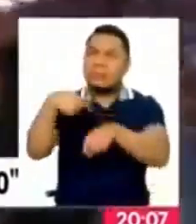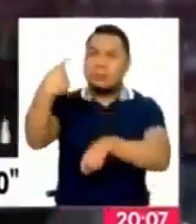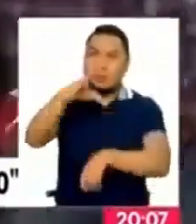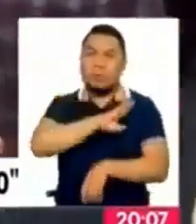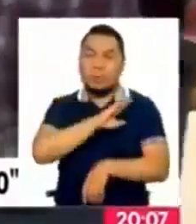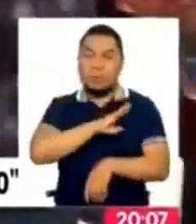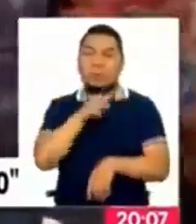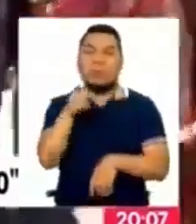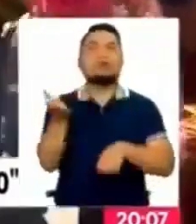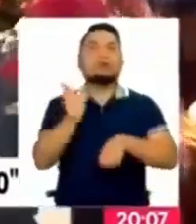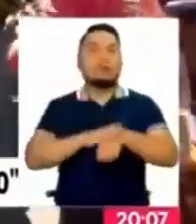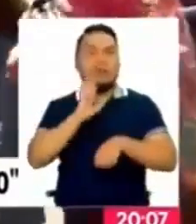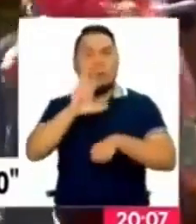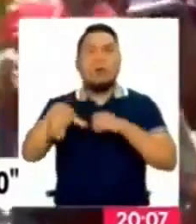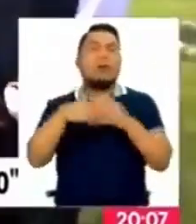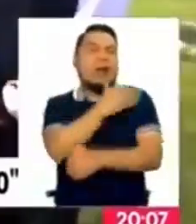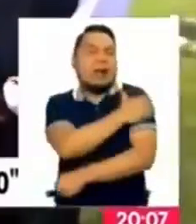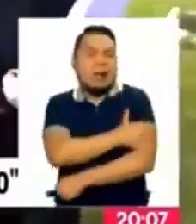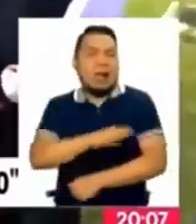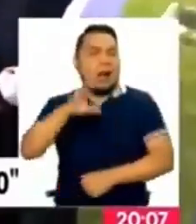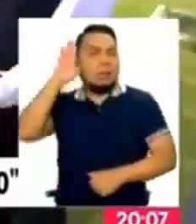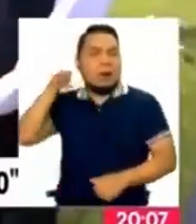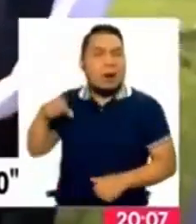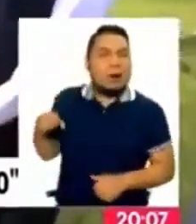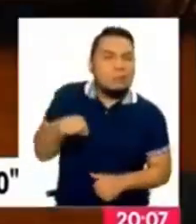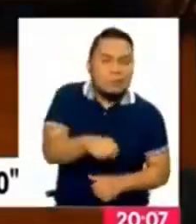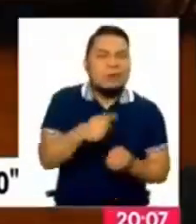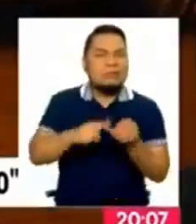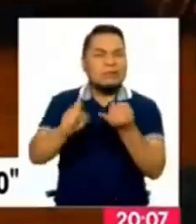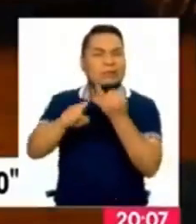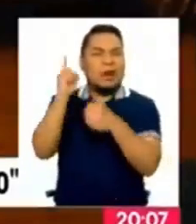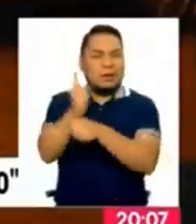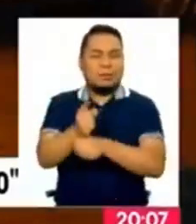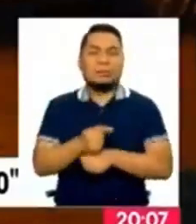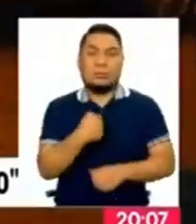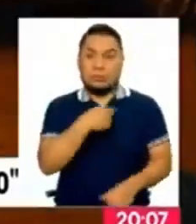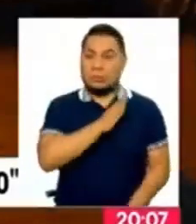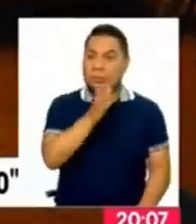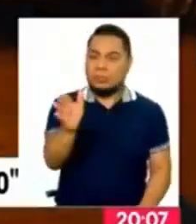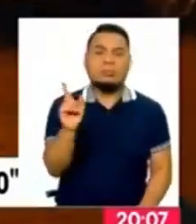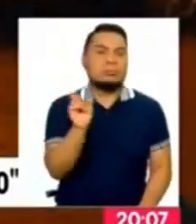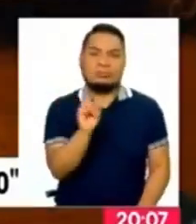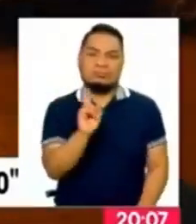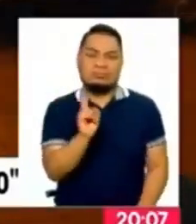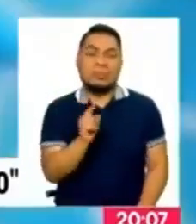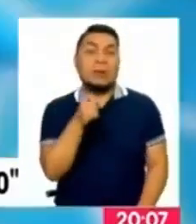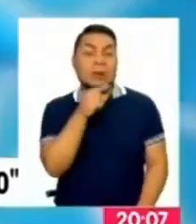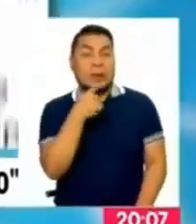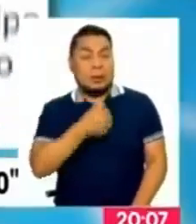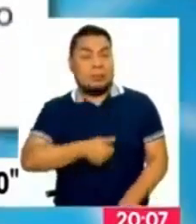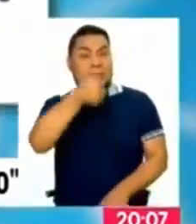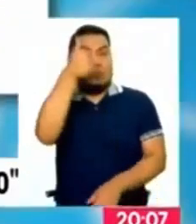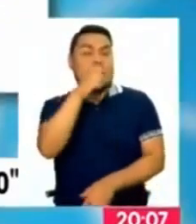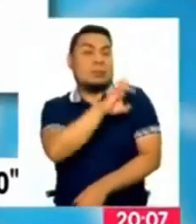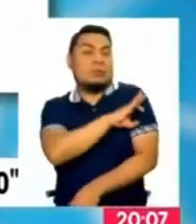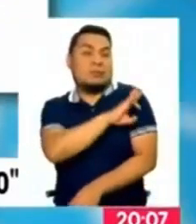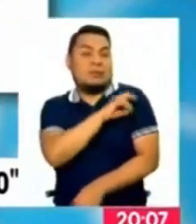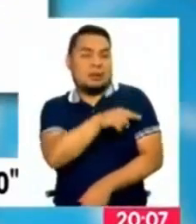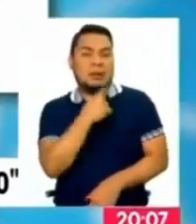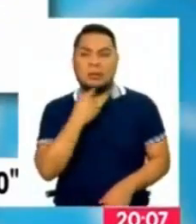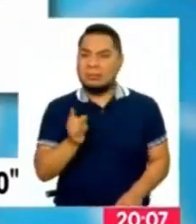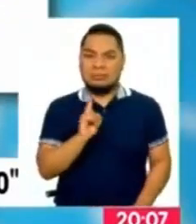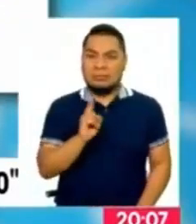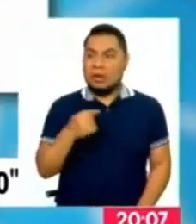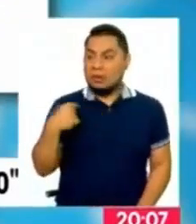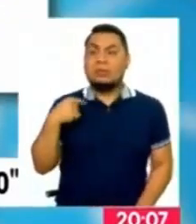quien fue suspendido de sus funciones en el alto huallaga por entorpecer operativo para capturar a artemio ríos era superior del